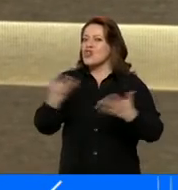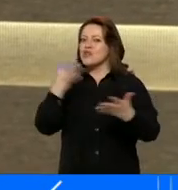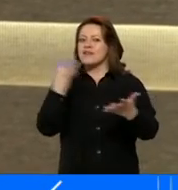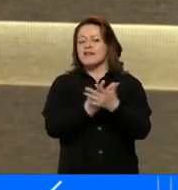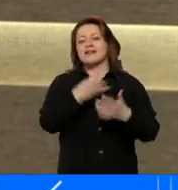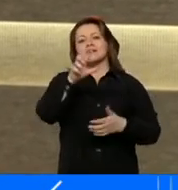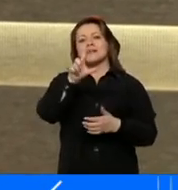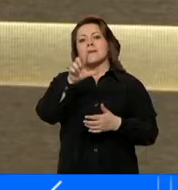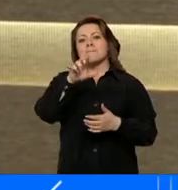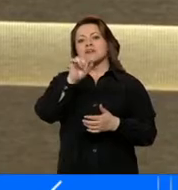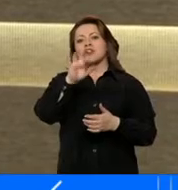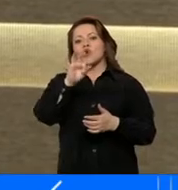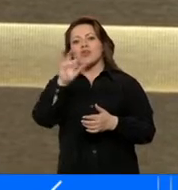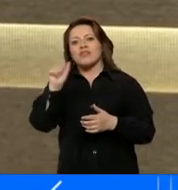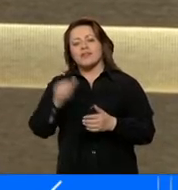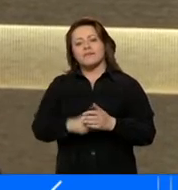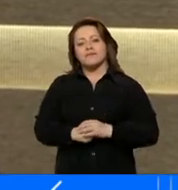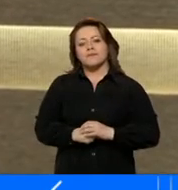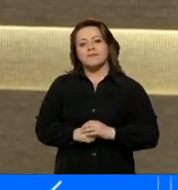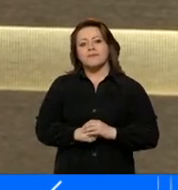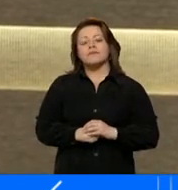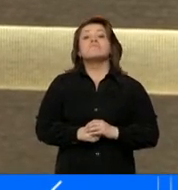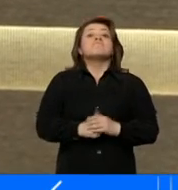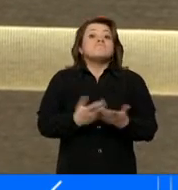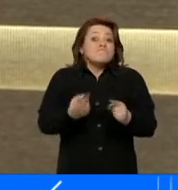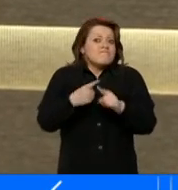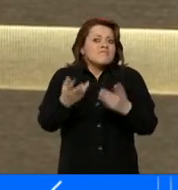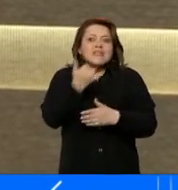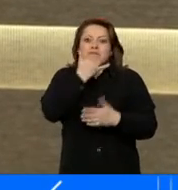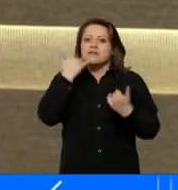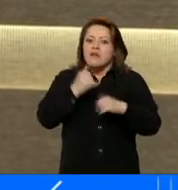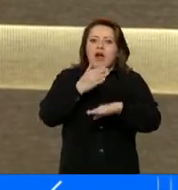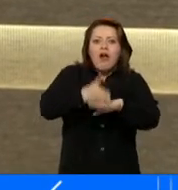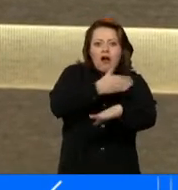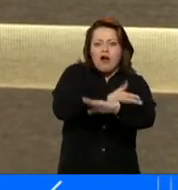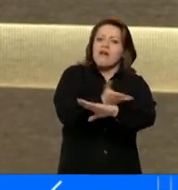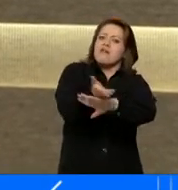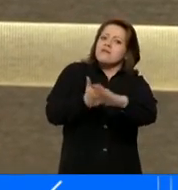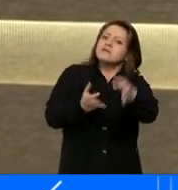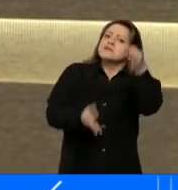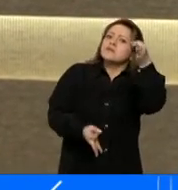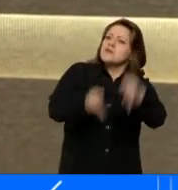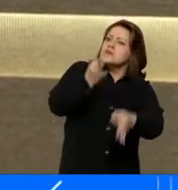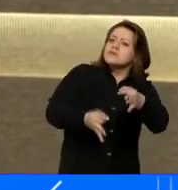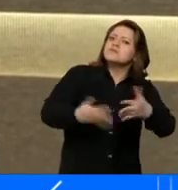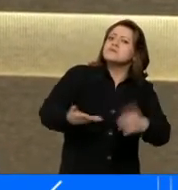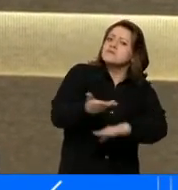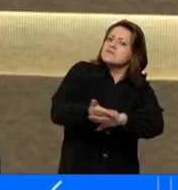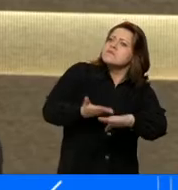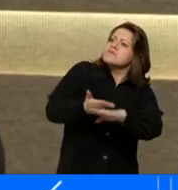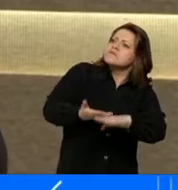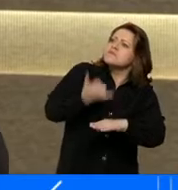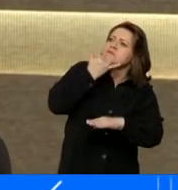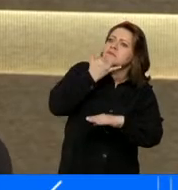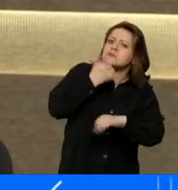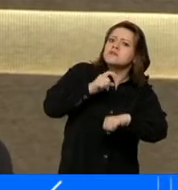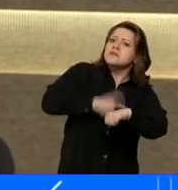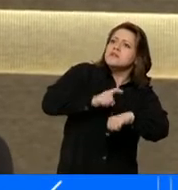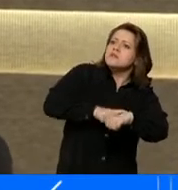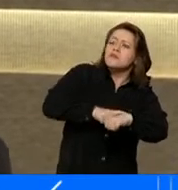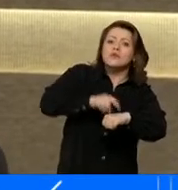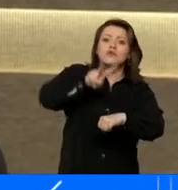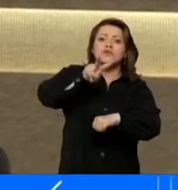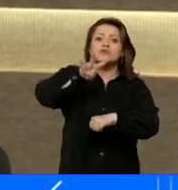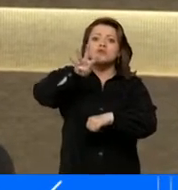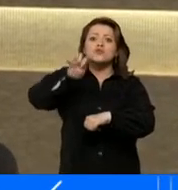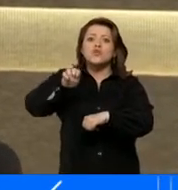garantista que establece que desde la presentación del escrito de acusación- hasta el inicio del juicio si pasan más de 240 días